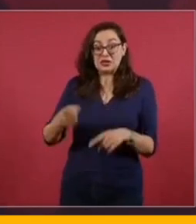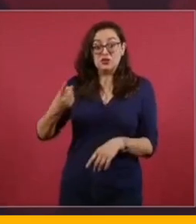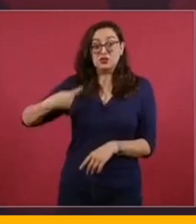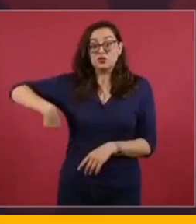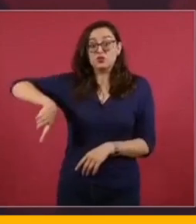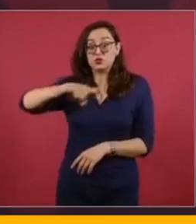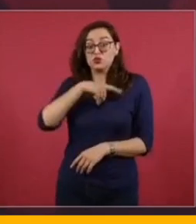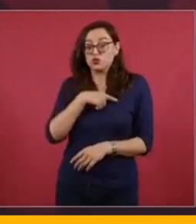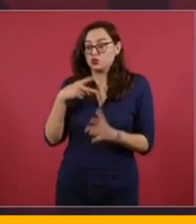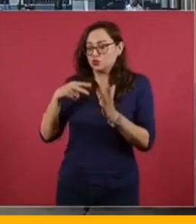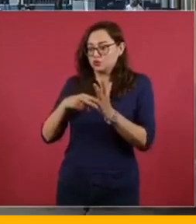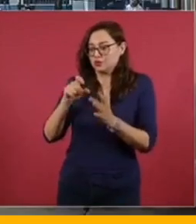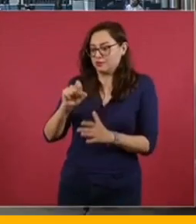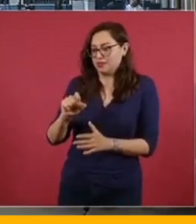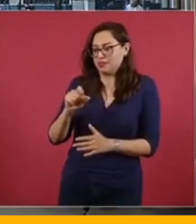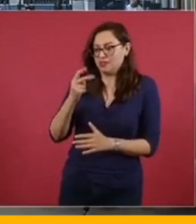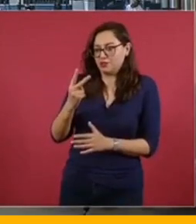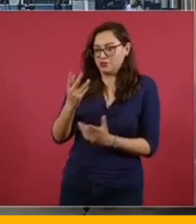votan en contra.